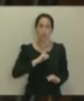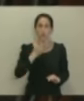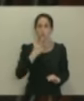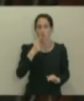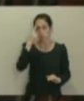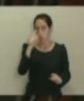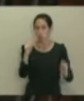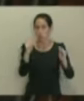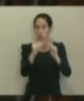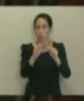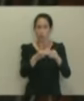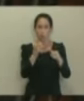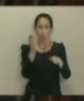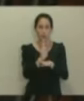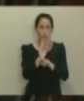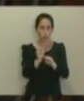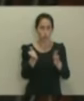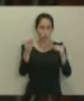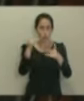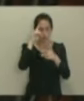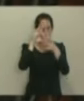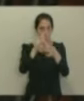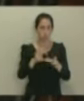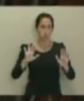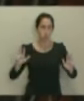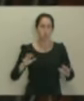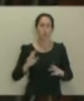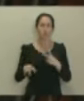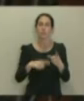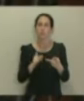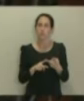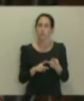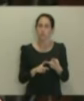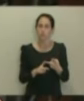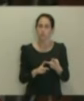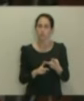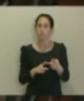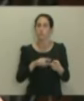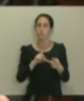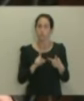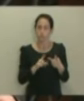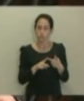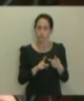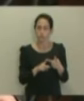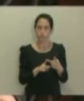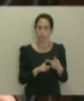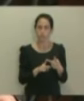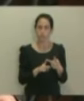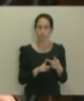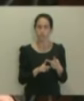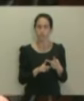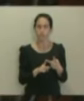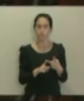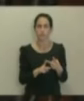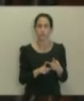sintonía con su grupo parlamentario. Y sobre la segunda cuestión, mire, la cuestión no es